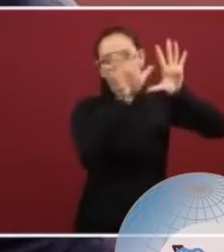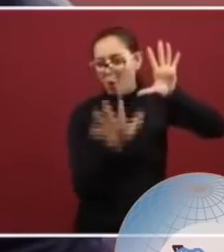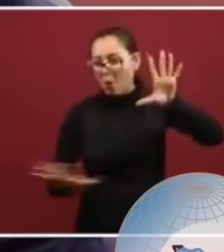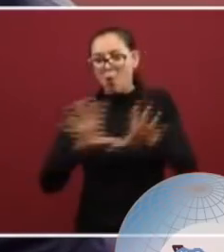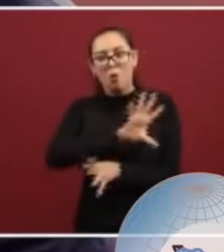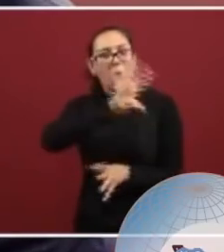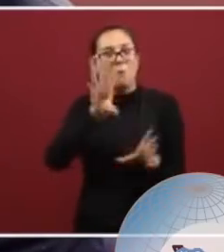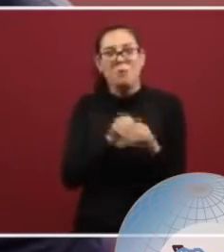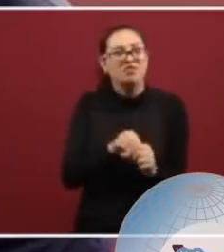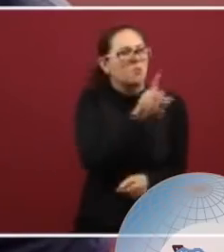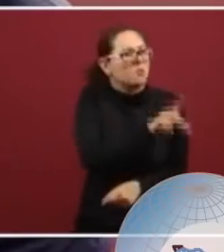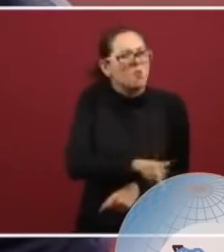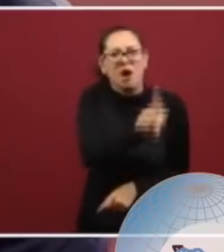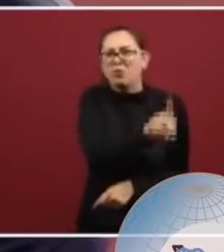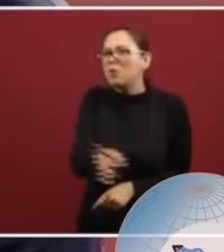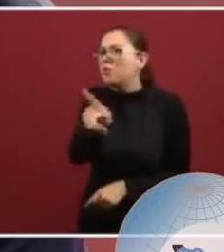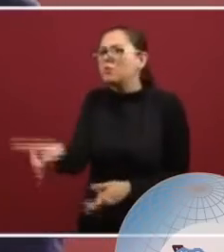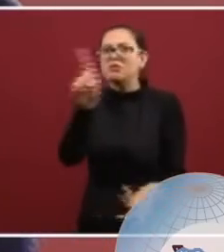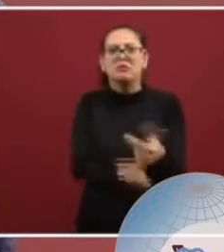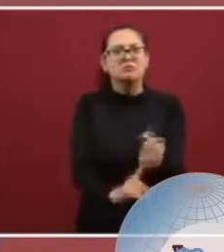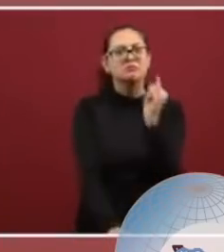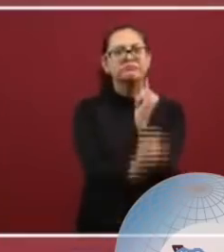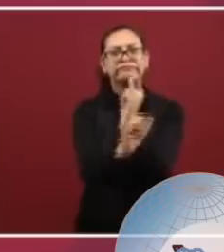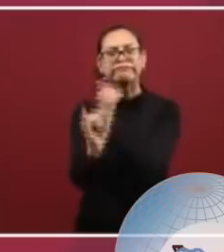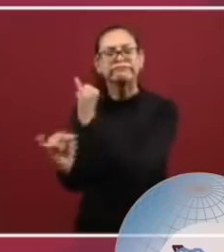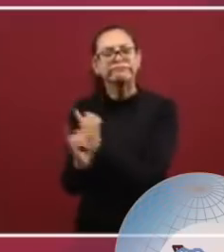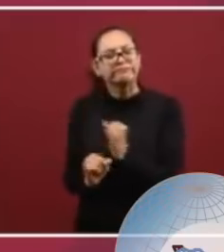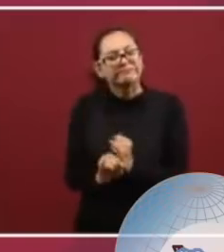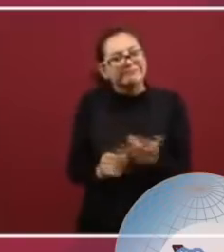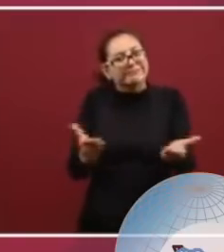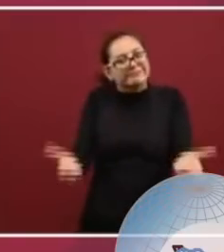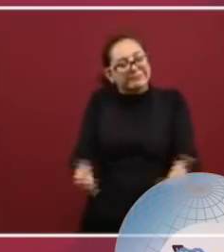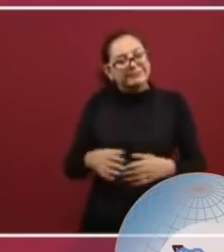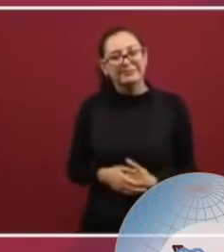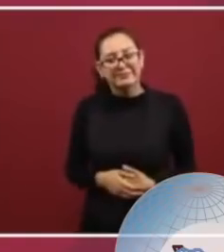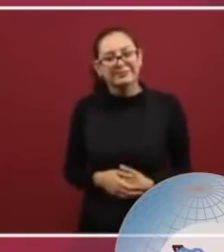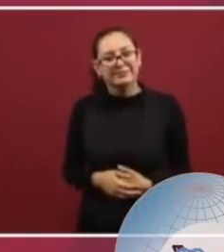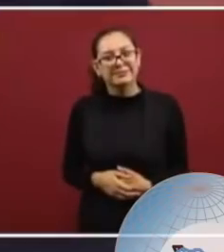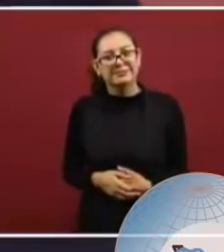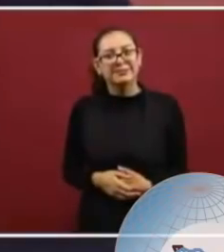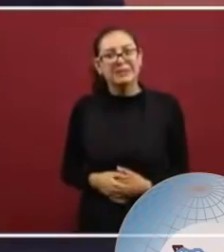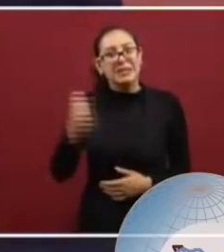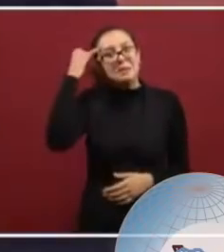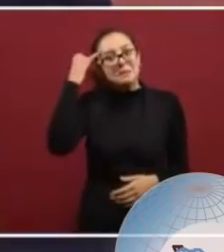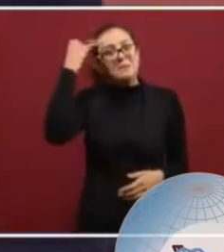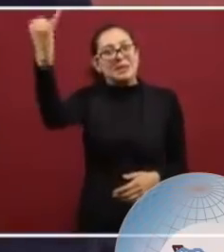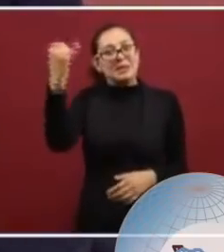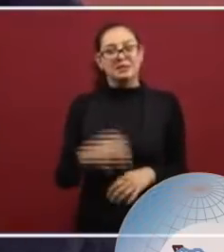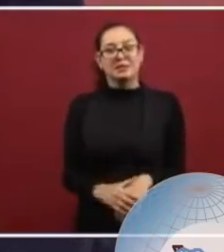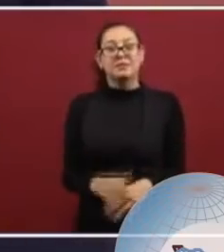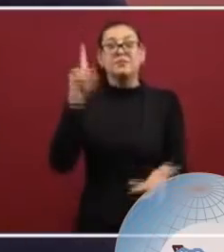haya comunicación por internet, que tengamos internet en las unidades